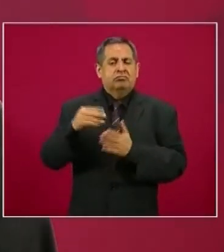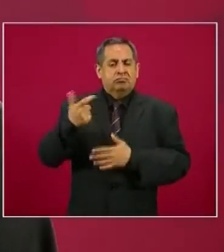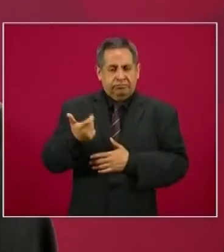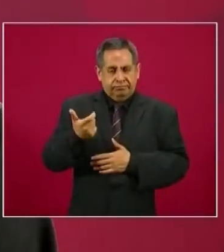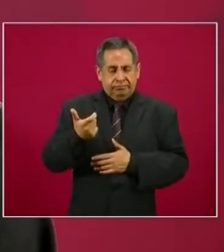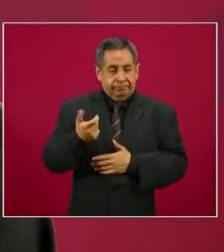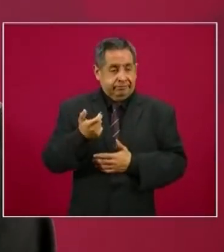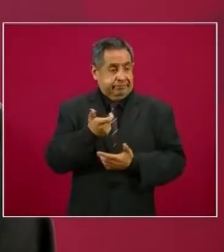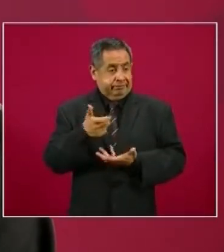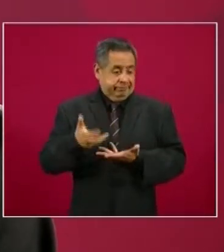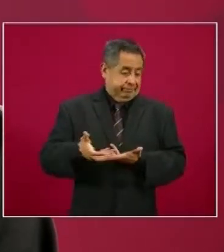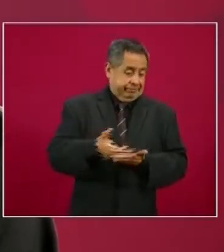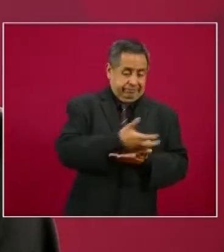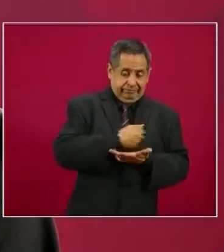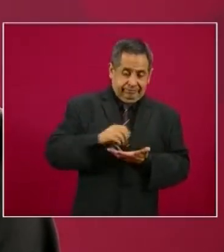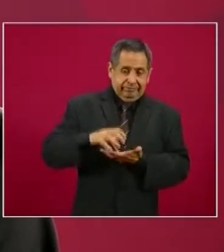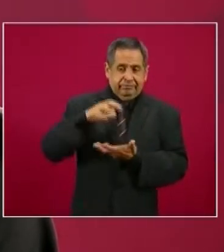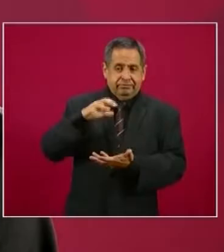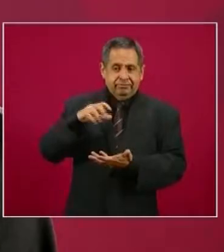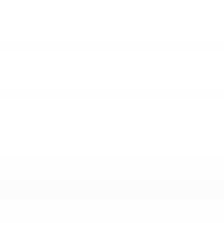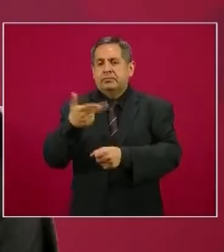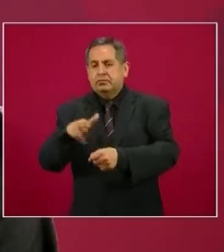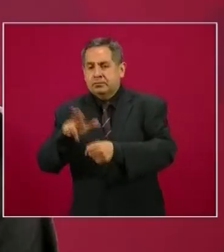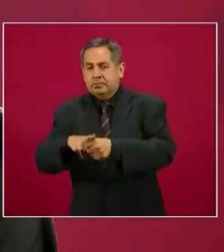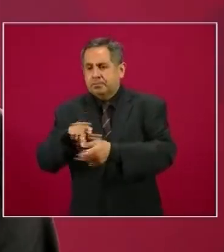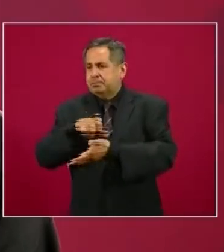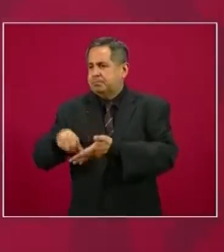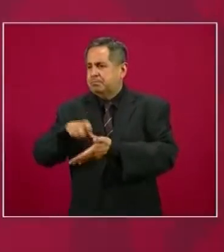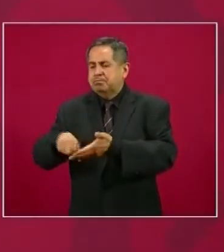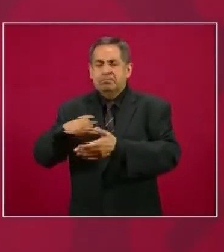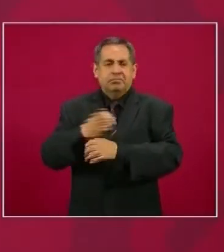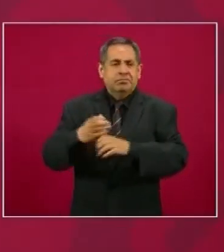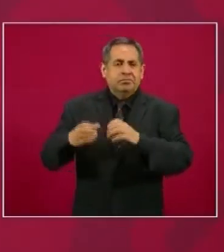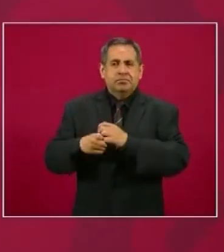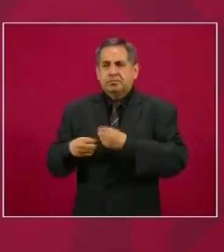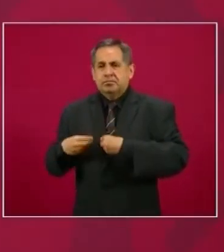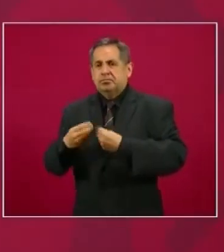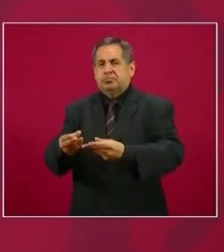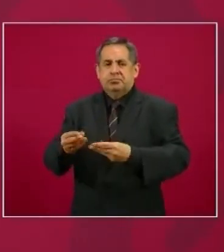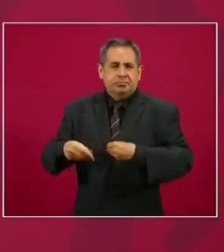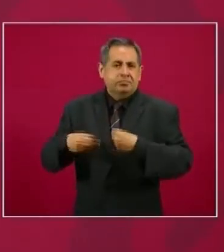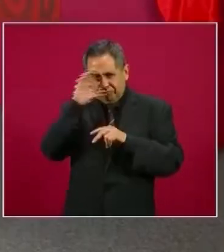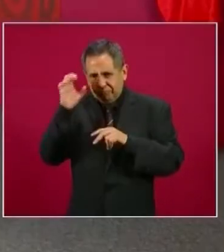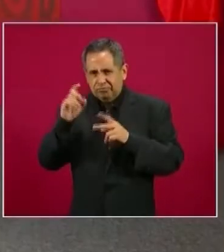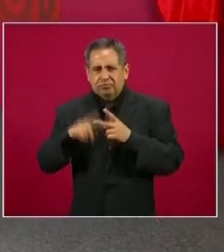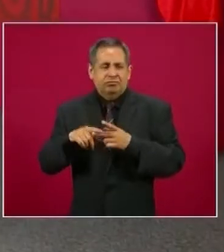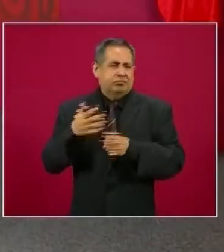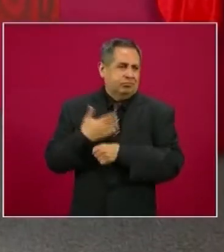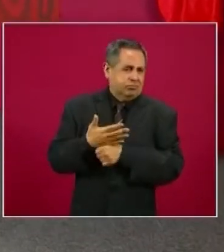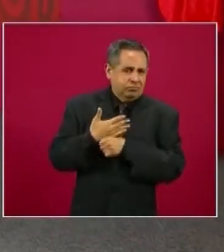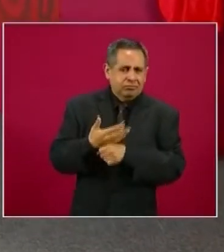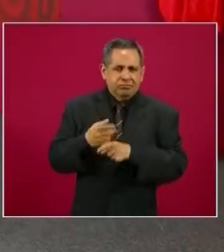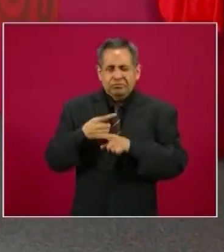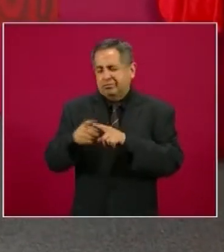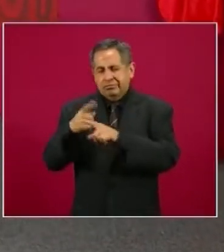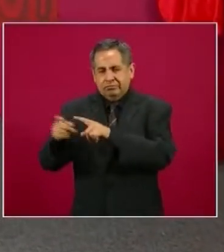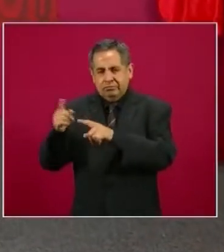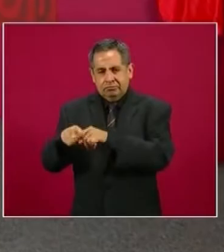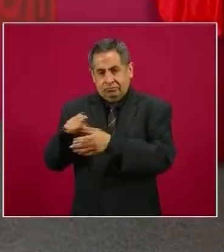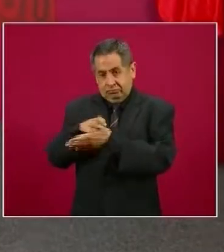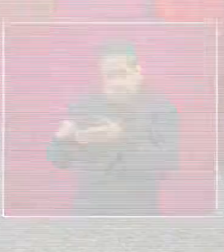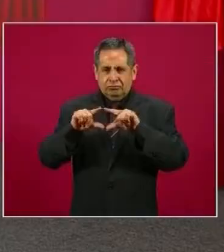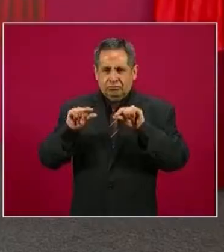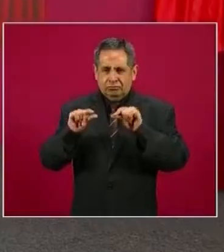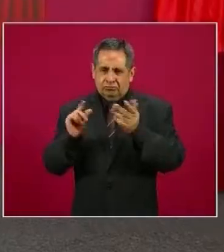es para la compra de equipo en hospitales públicos nos van a llevar una platita